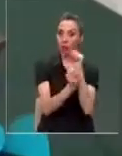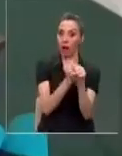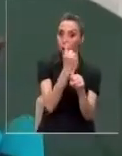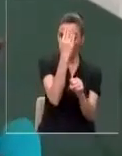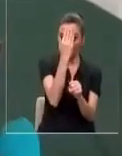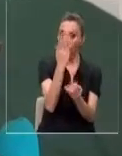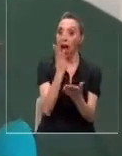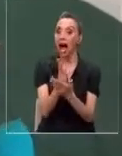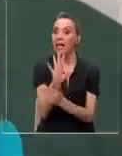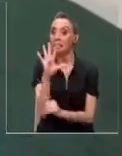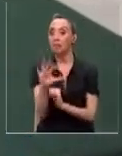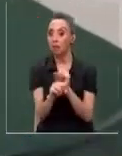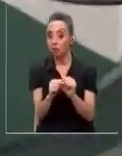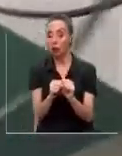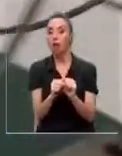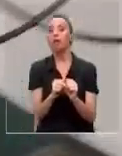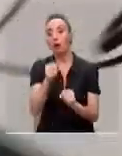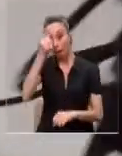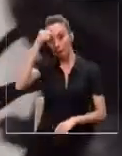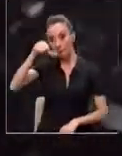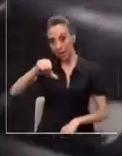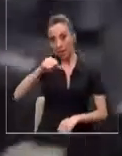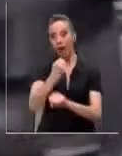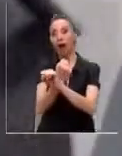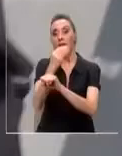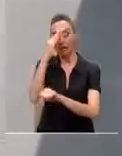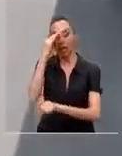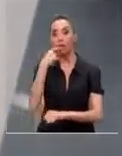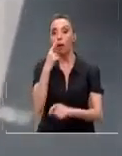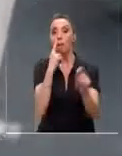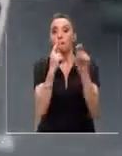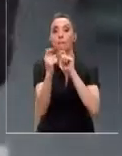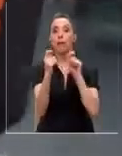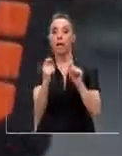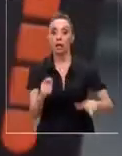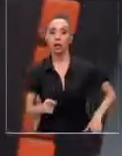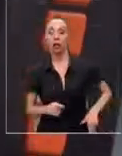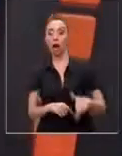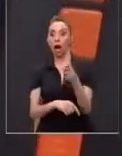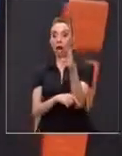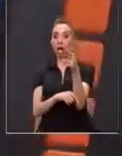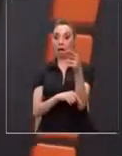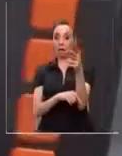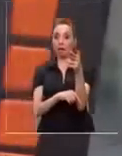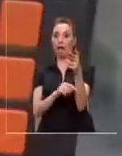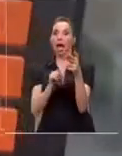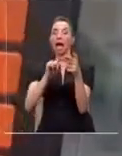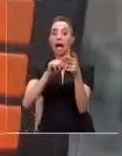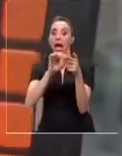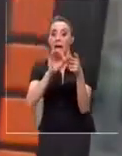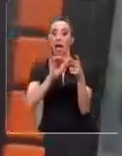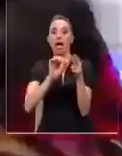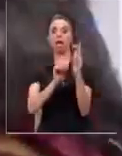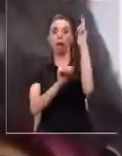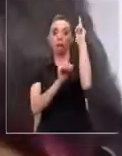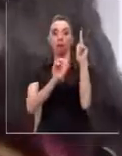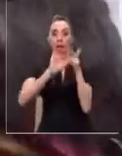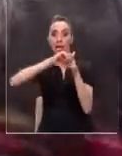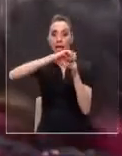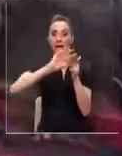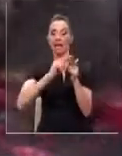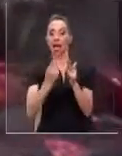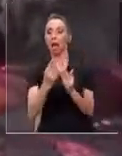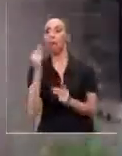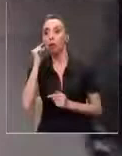3 años y un día a 5 años. Pero más allá de las penas, desde Carabineros apelan también a los peligros que la utilización de estas armas adaptadas pueden llevar. Al